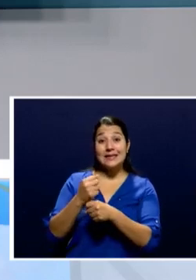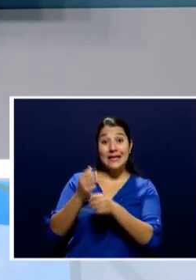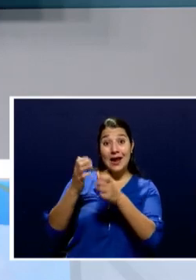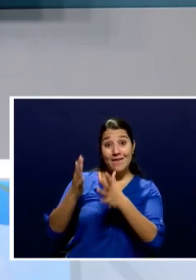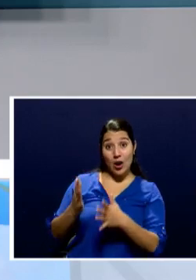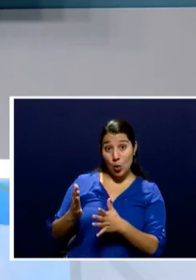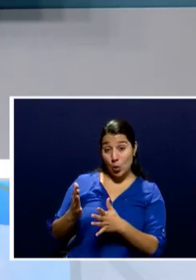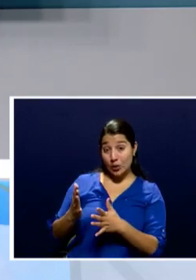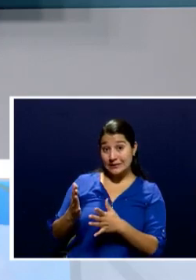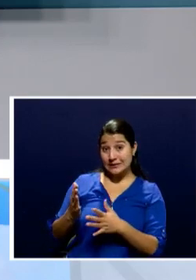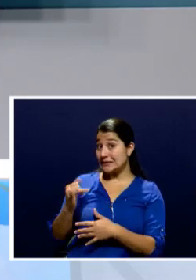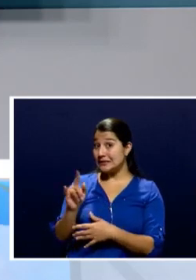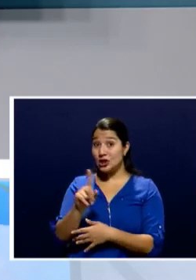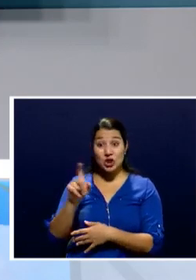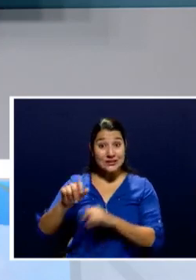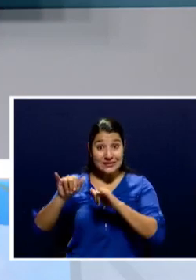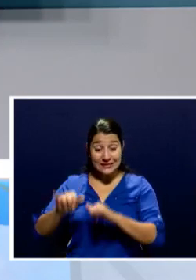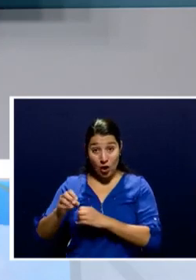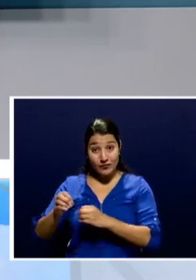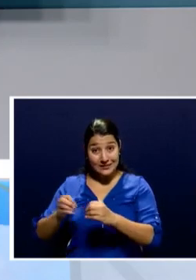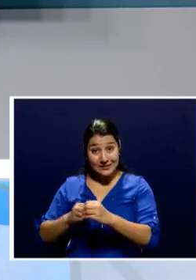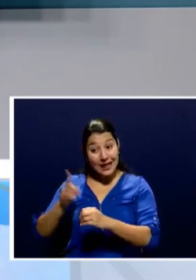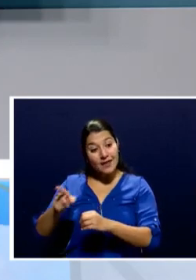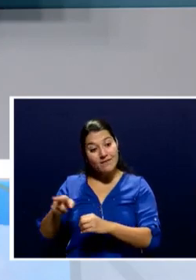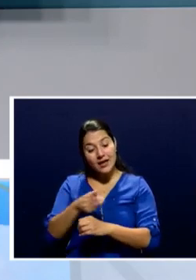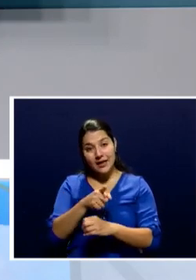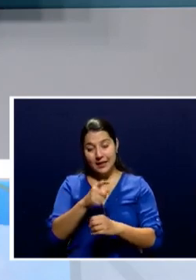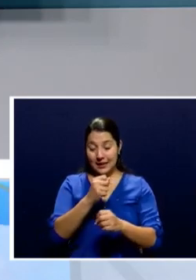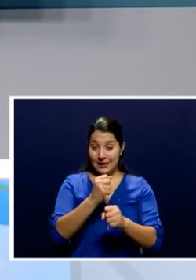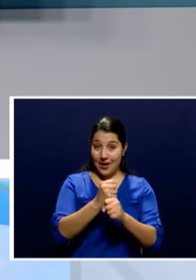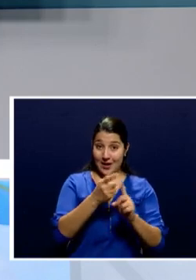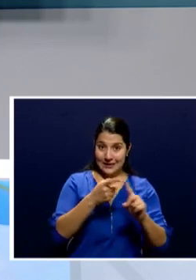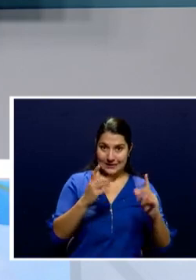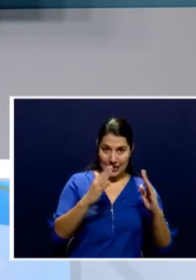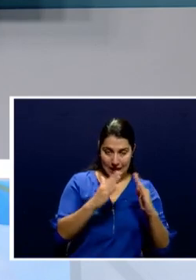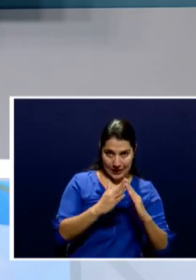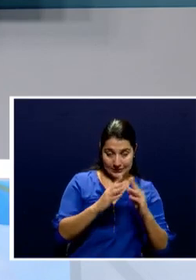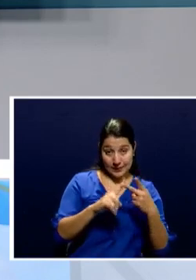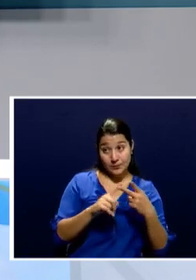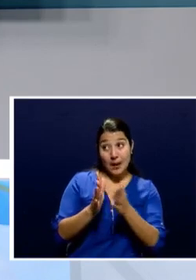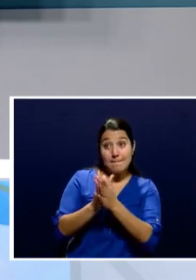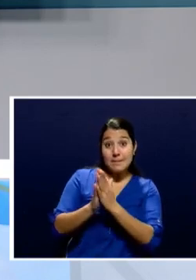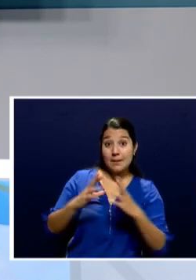requerido debe cumplir con teletrabajo, solicitar vacaciones o